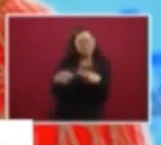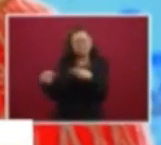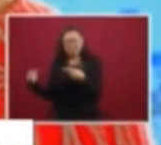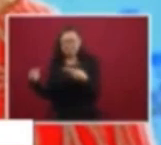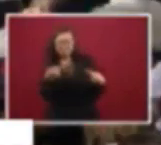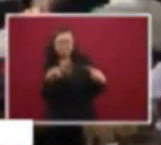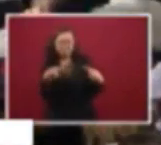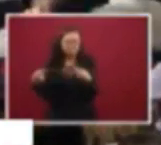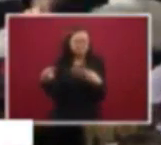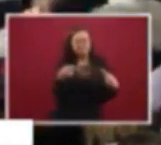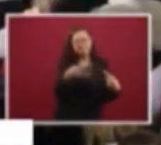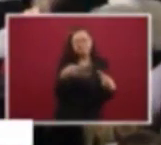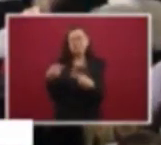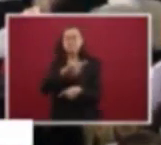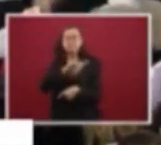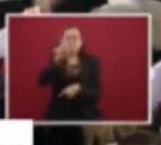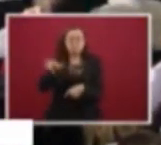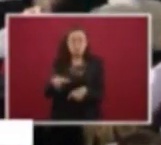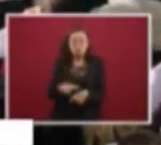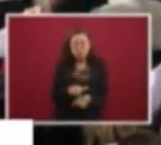reunido en la venta de la casa